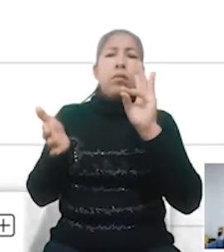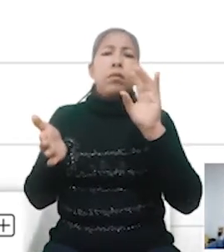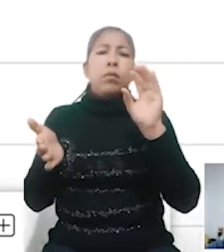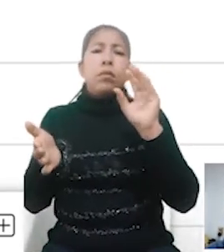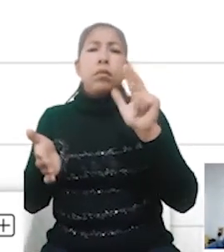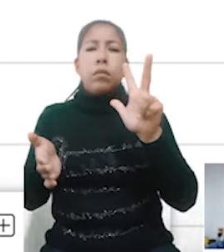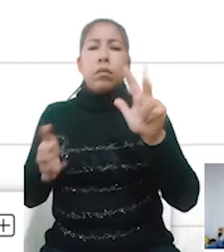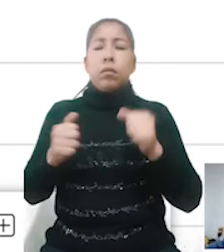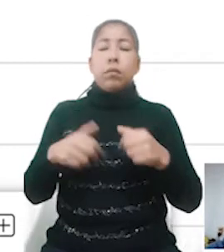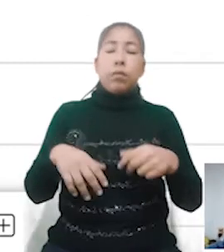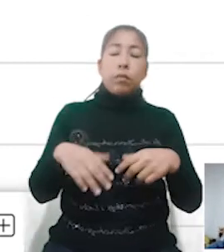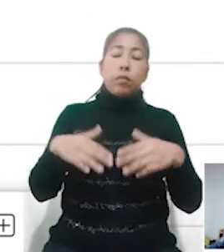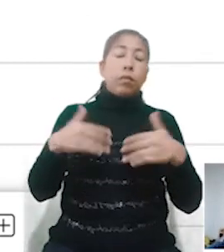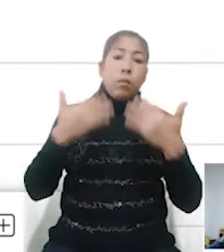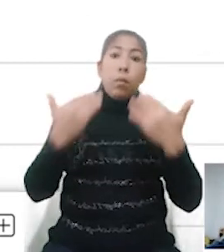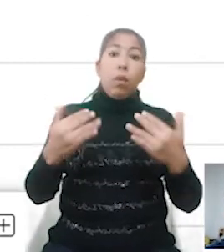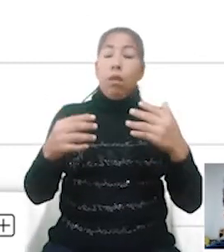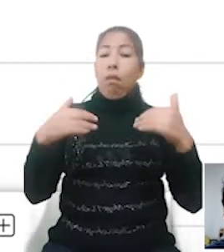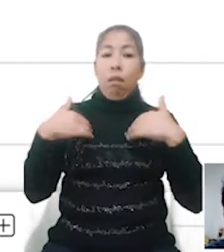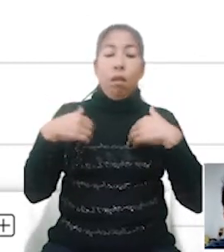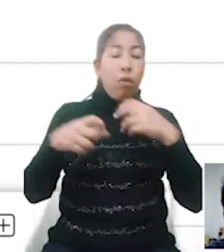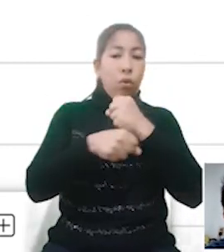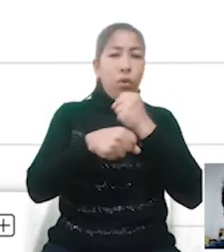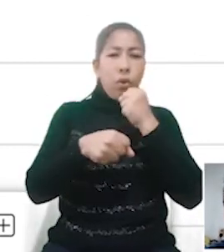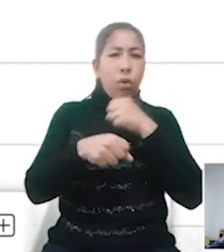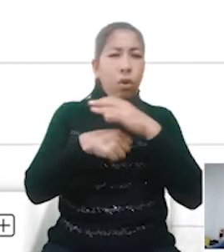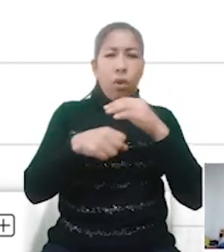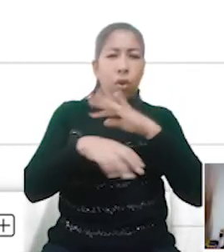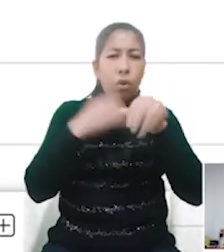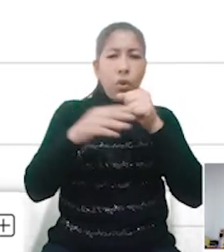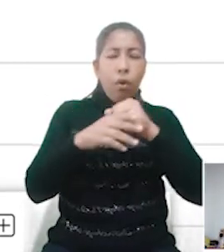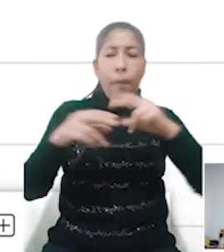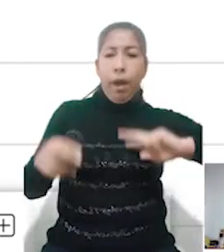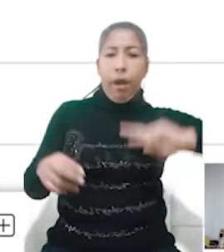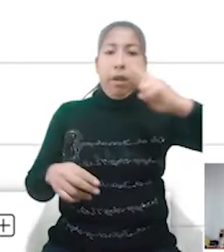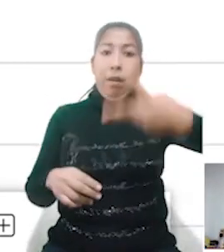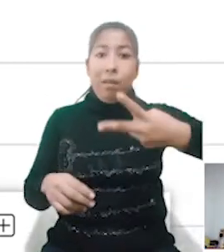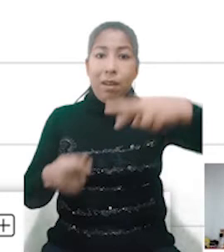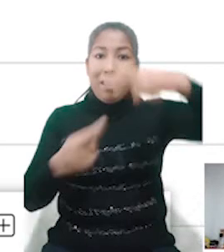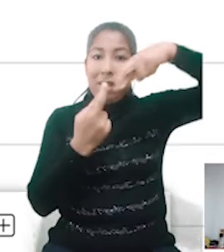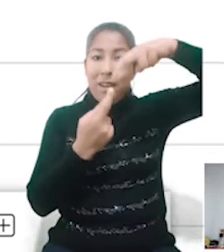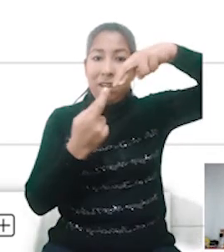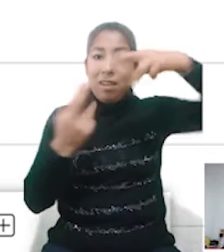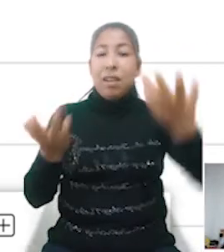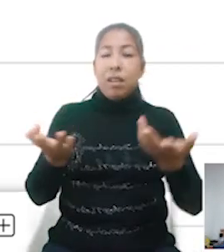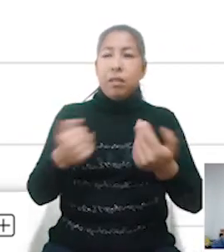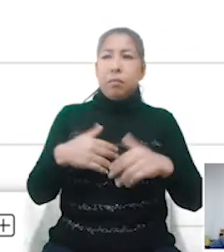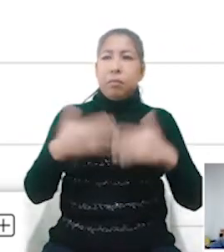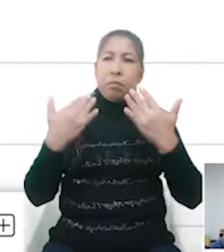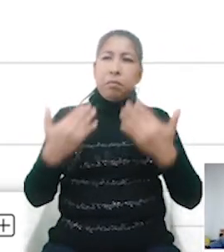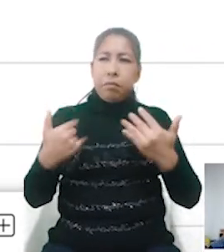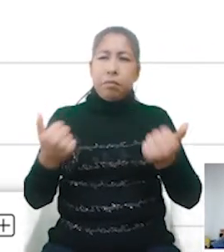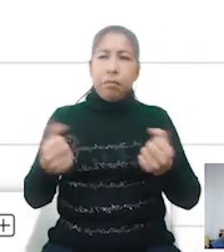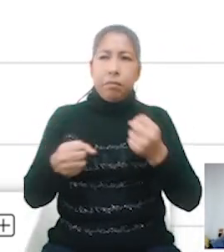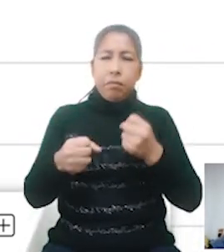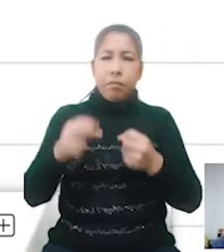0,73 radianes. Con esta expresión tenemos todo lo necesario para reemplazar y saber el radio que representa la longitud del